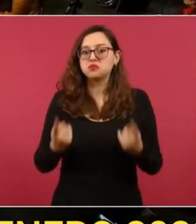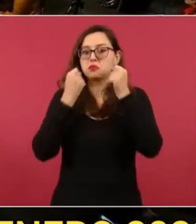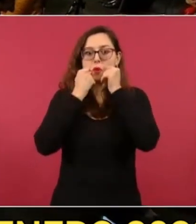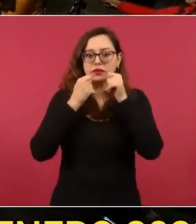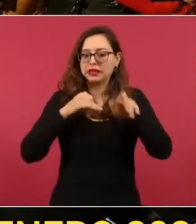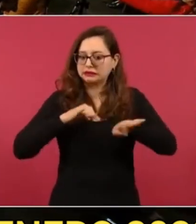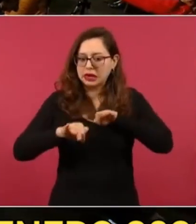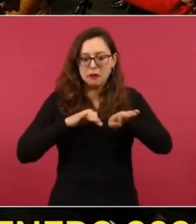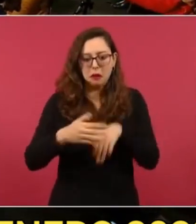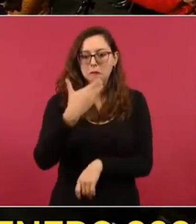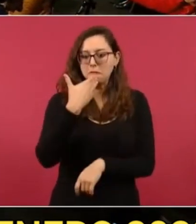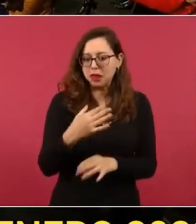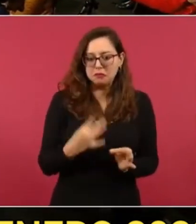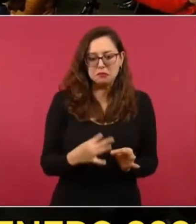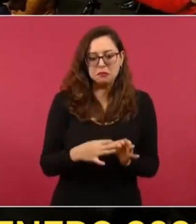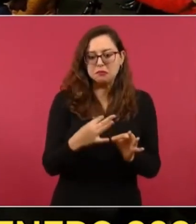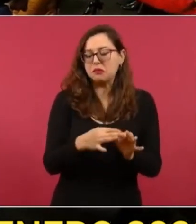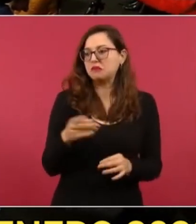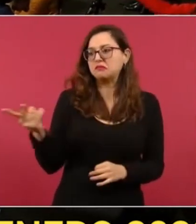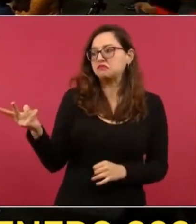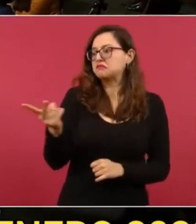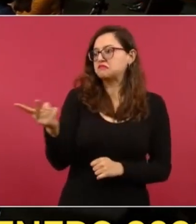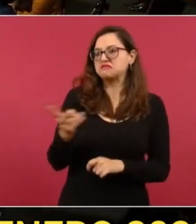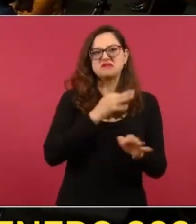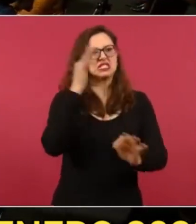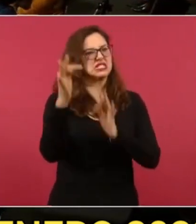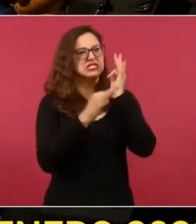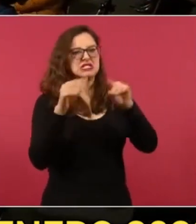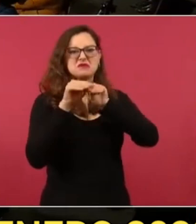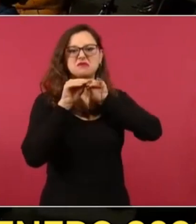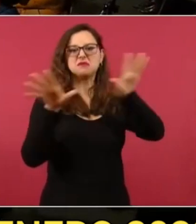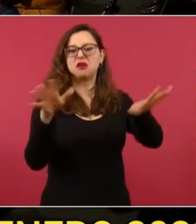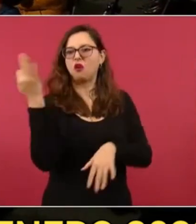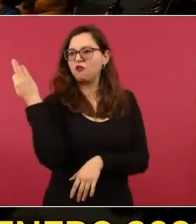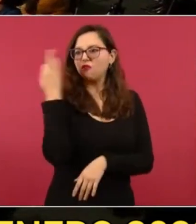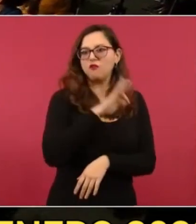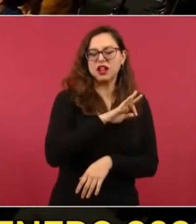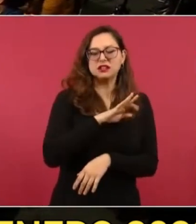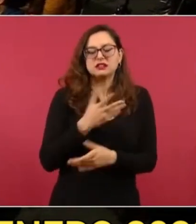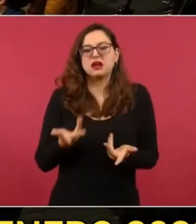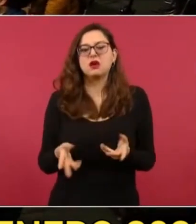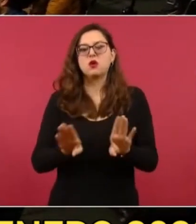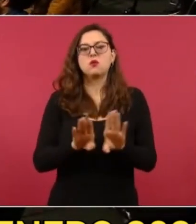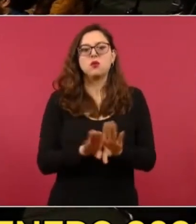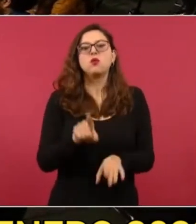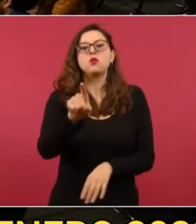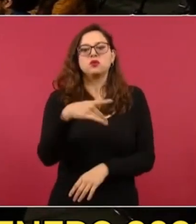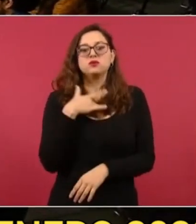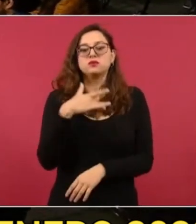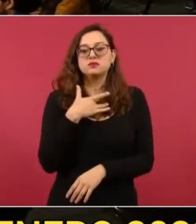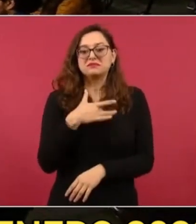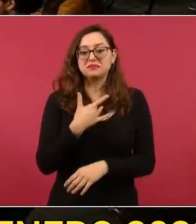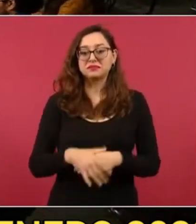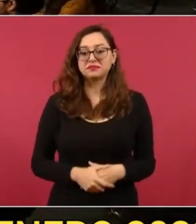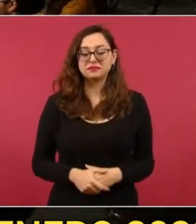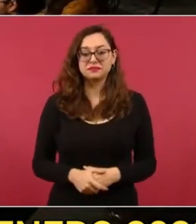esto, ellos lo miran de otra manera o voltean los datos. Quisiera preguntarle, y le agradezco que me haya permitido. Sí, es parte de lo